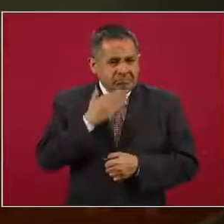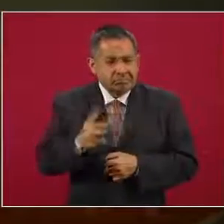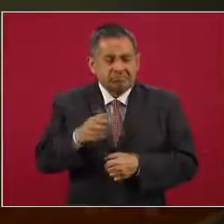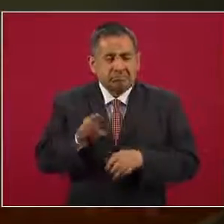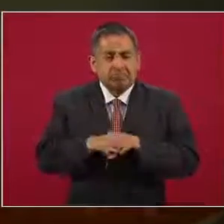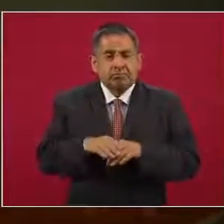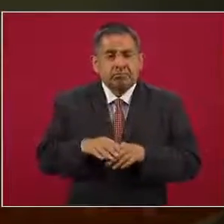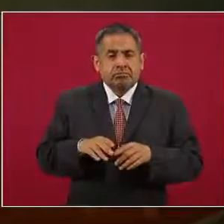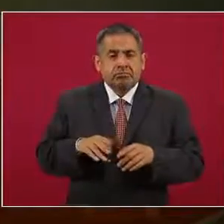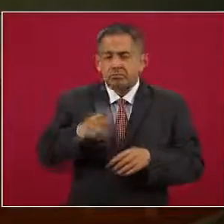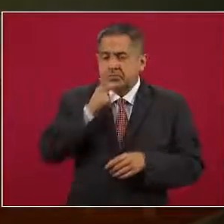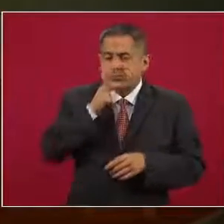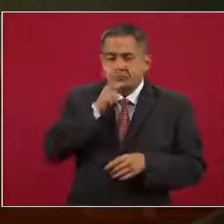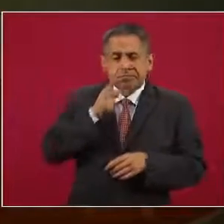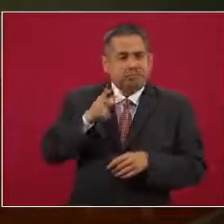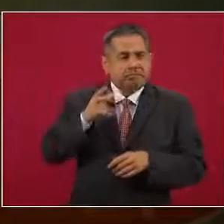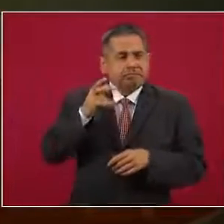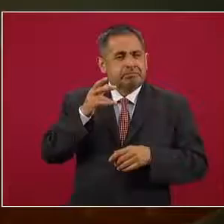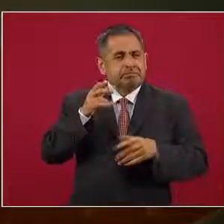que es recogida por el padre,